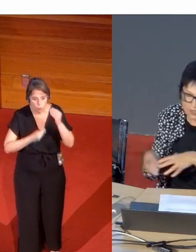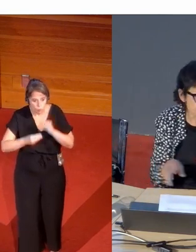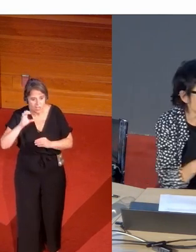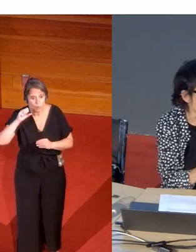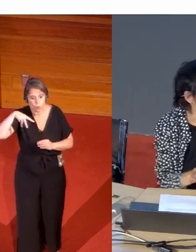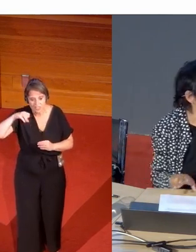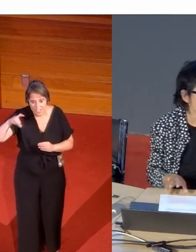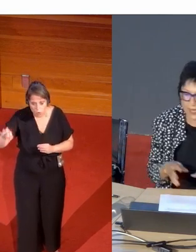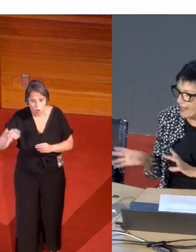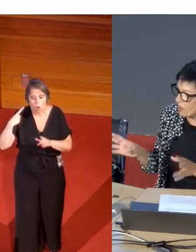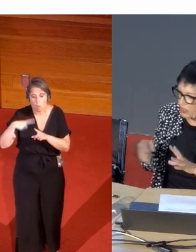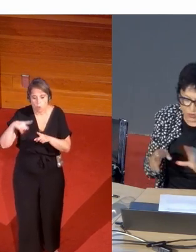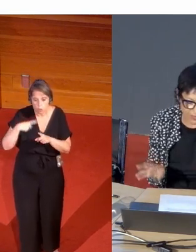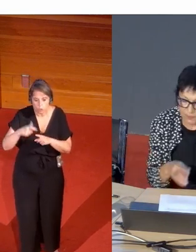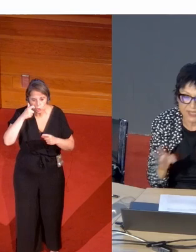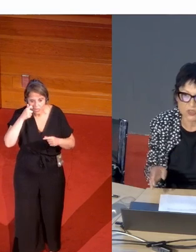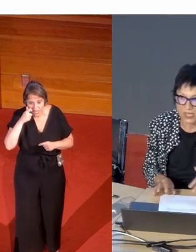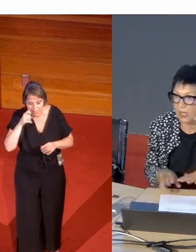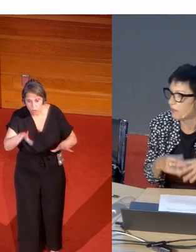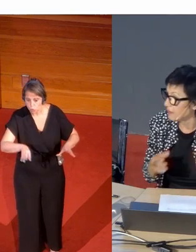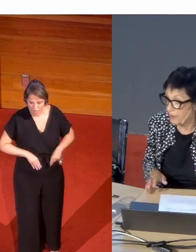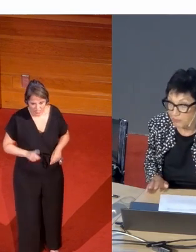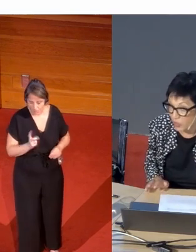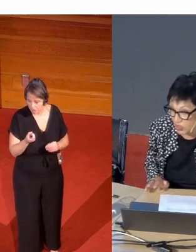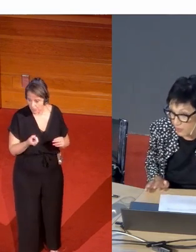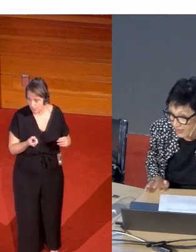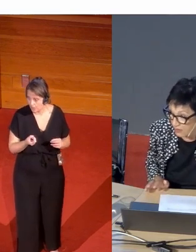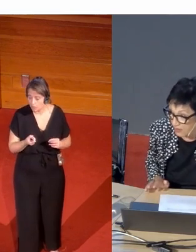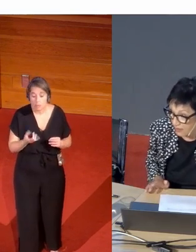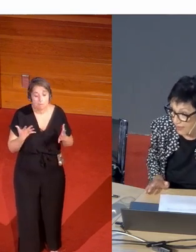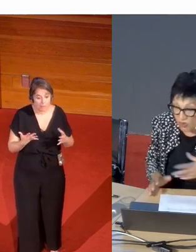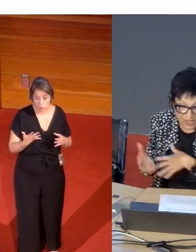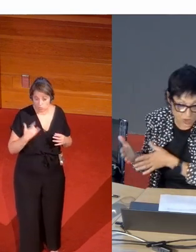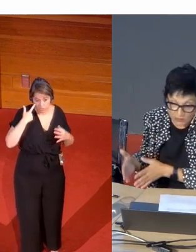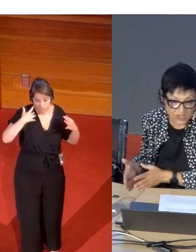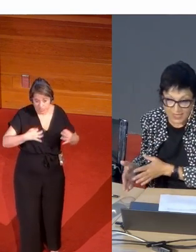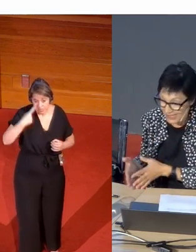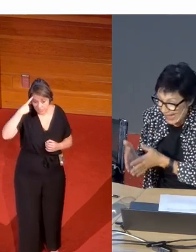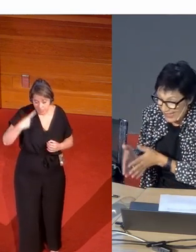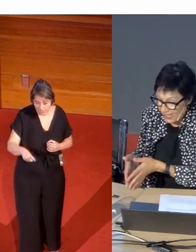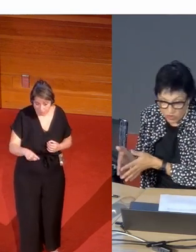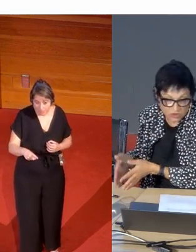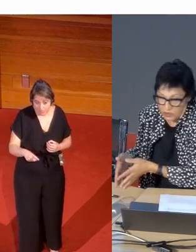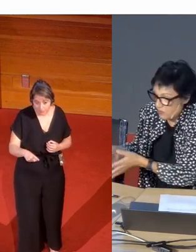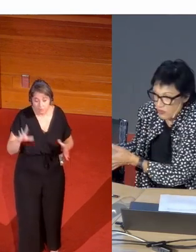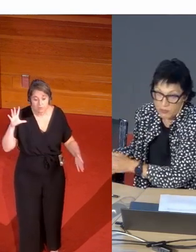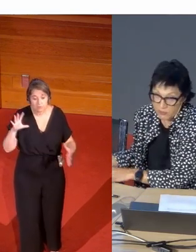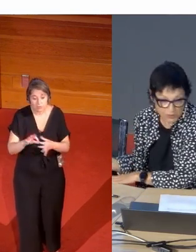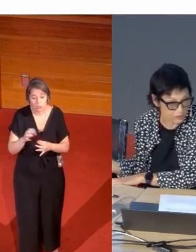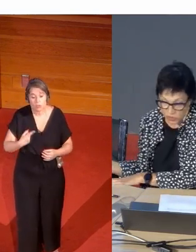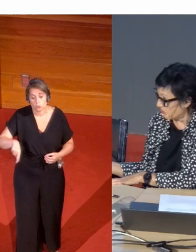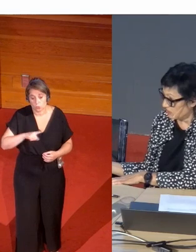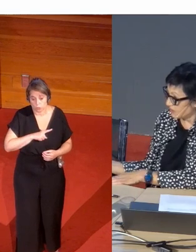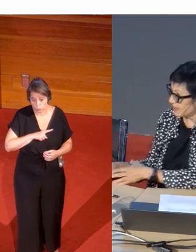hay cosas productos cárnicos que no aceptan y no sé qué Pero saben que con quién nos vamos a a liar nosotros pues con